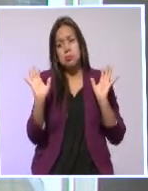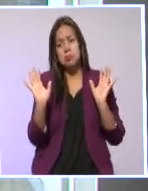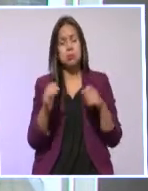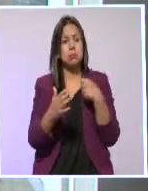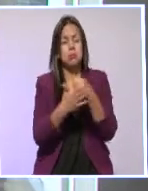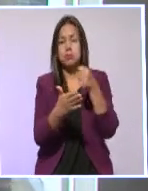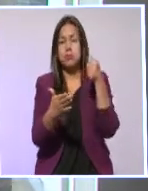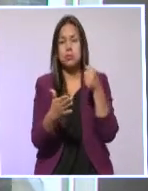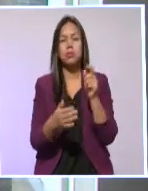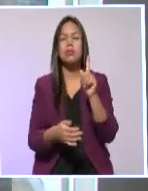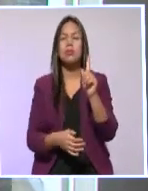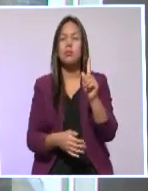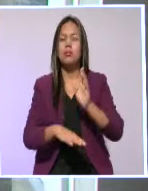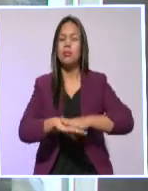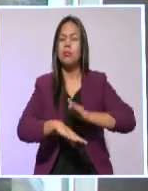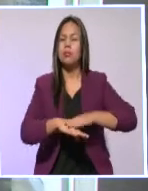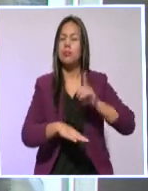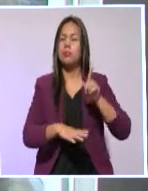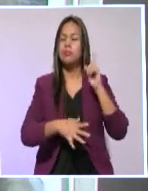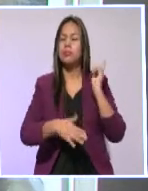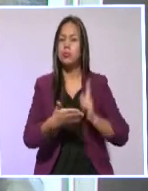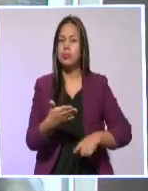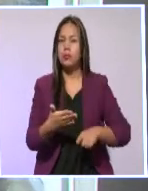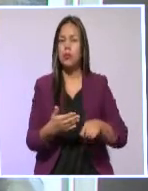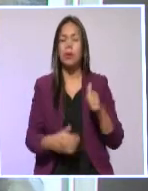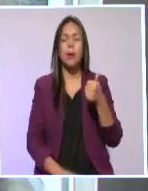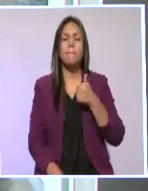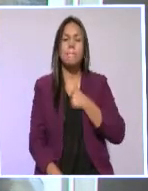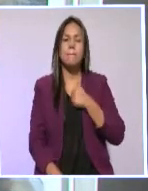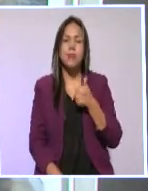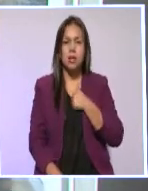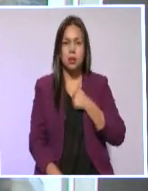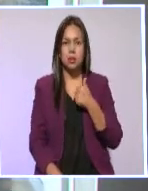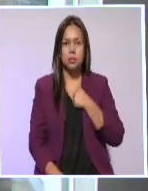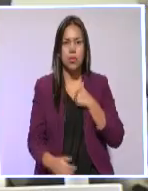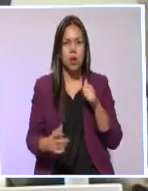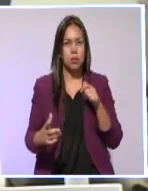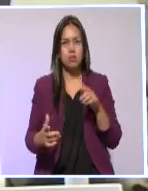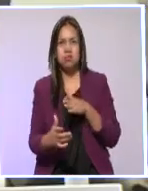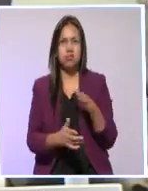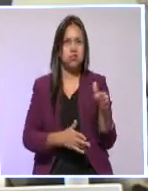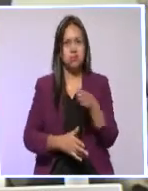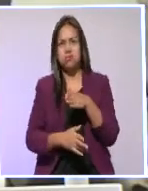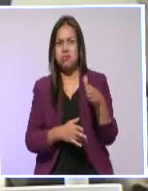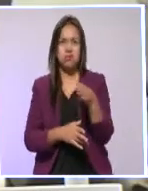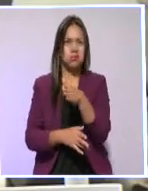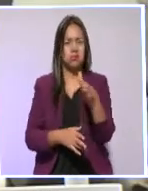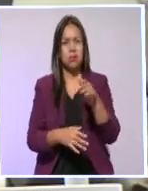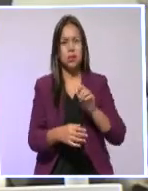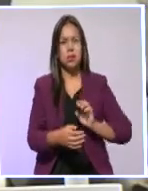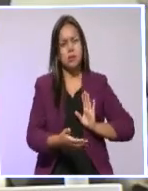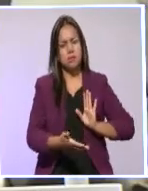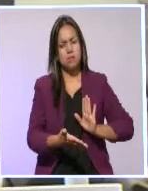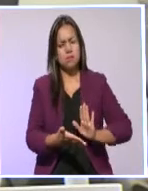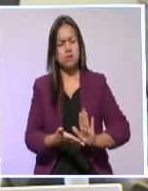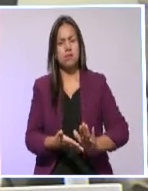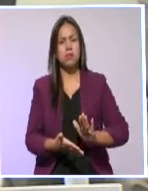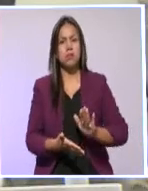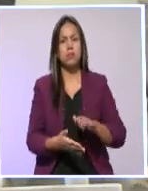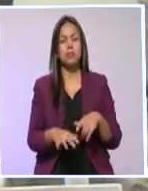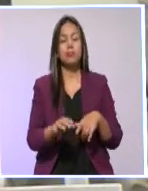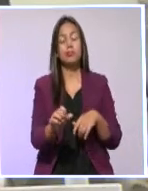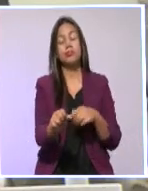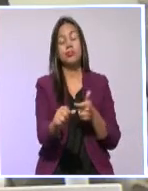ocasiona siniestros de tránsito es por impericia de los conductores. La primera es conducir